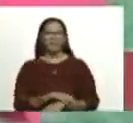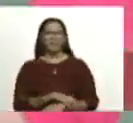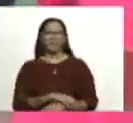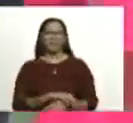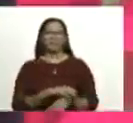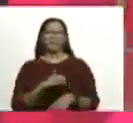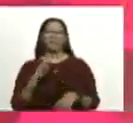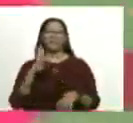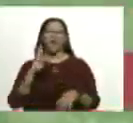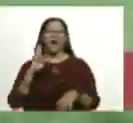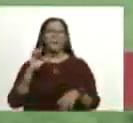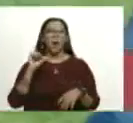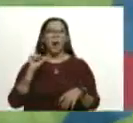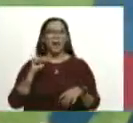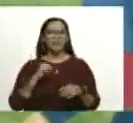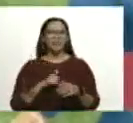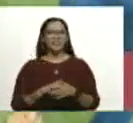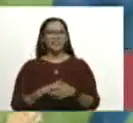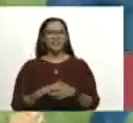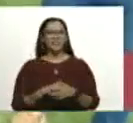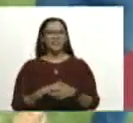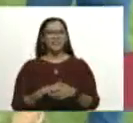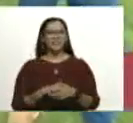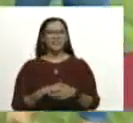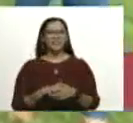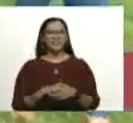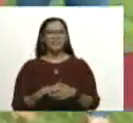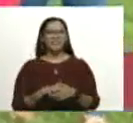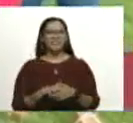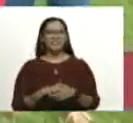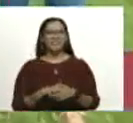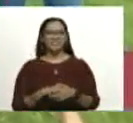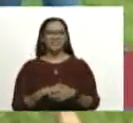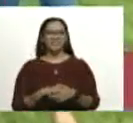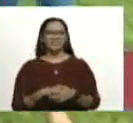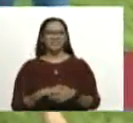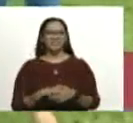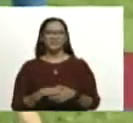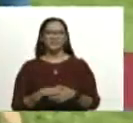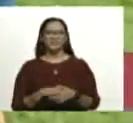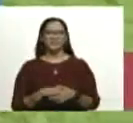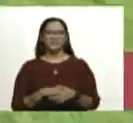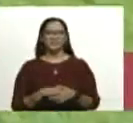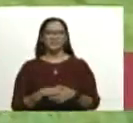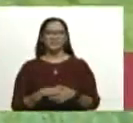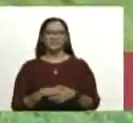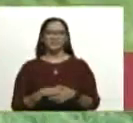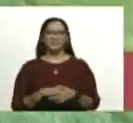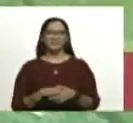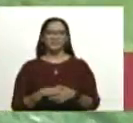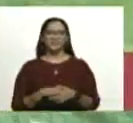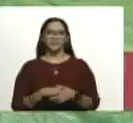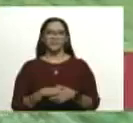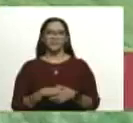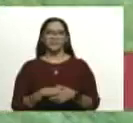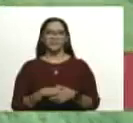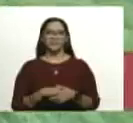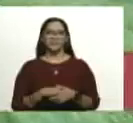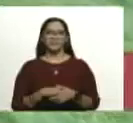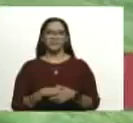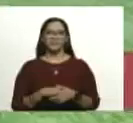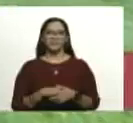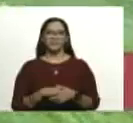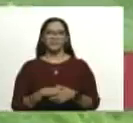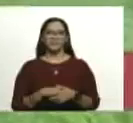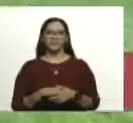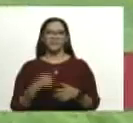Boris. Álvaro está entrando en mi toma. Gracias, Álvaro. Álvaro además es parte del equipo del Ministerio de Ecosocialismo, a